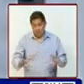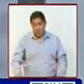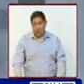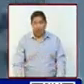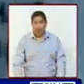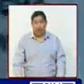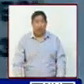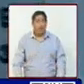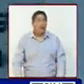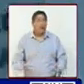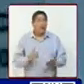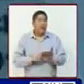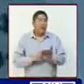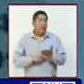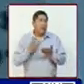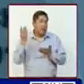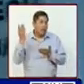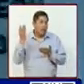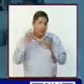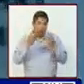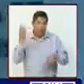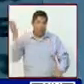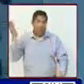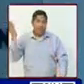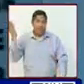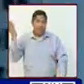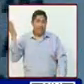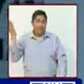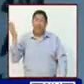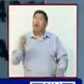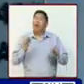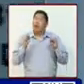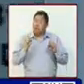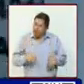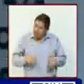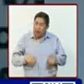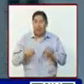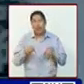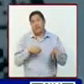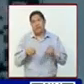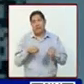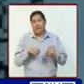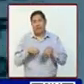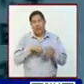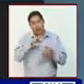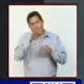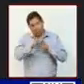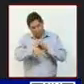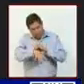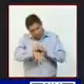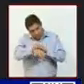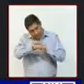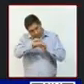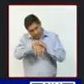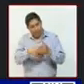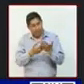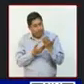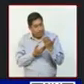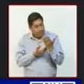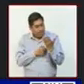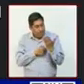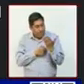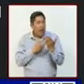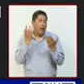COVID-19. Desde la aplicación Unidos contra el COVID también se puede hacer el escaneo de un código